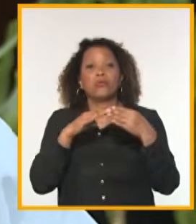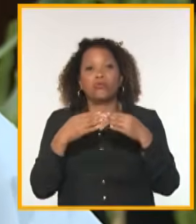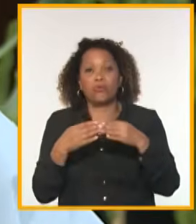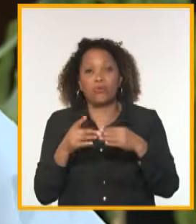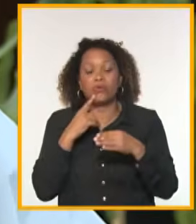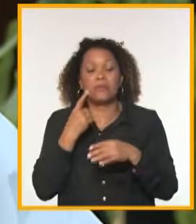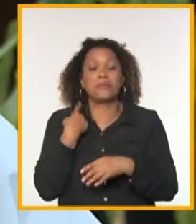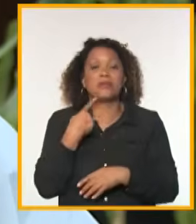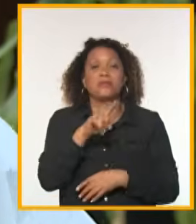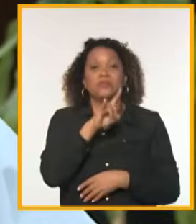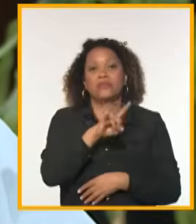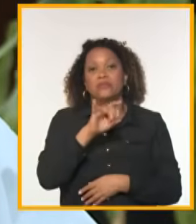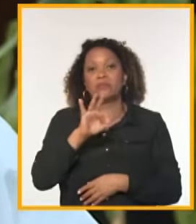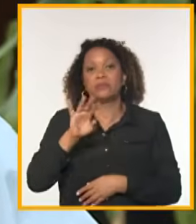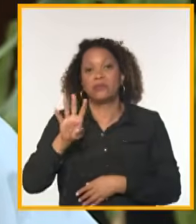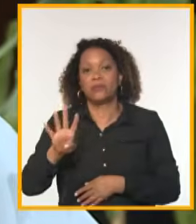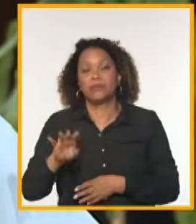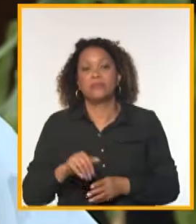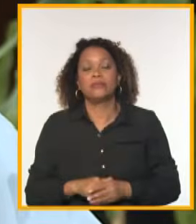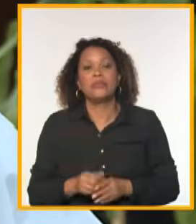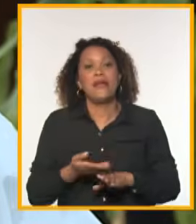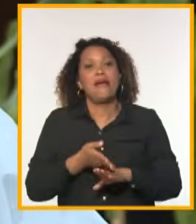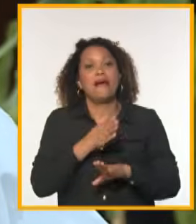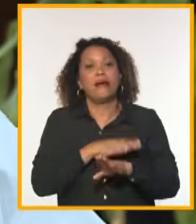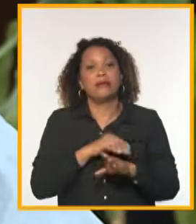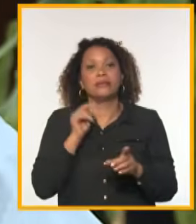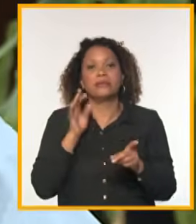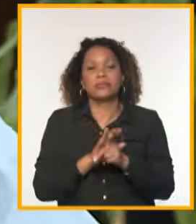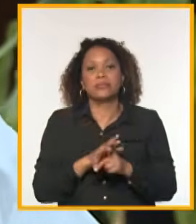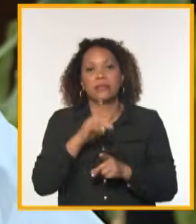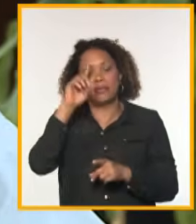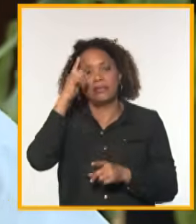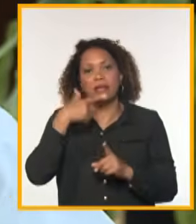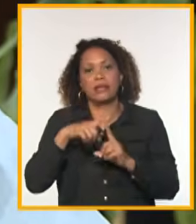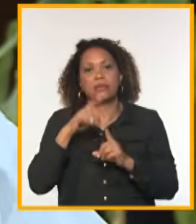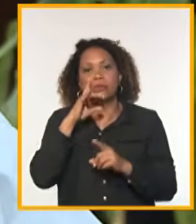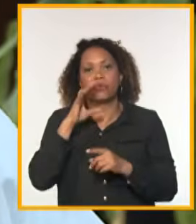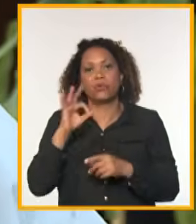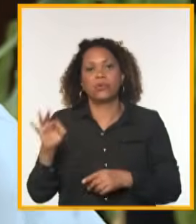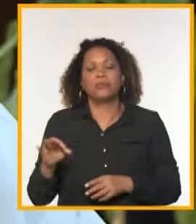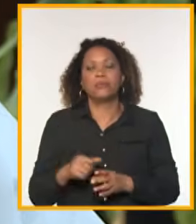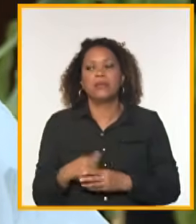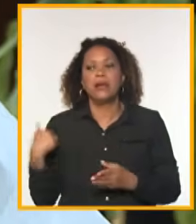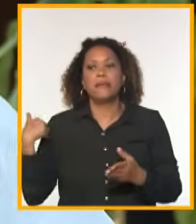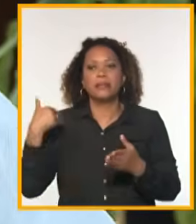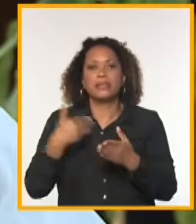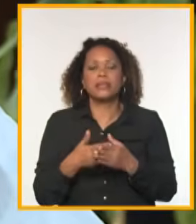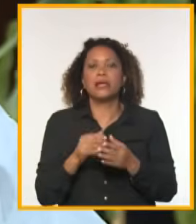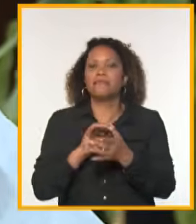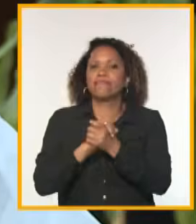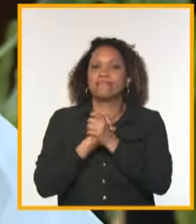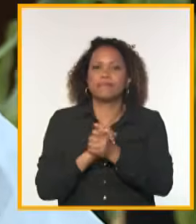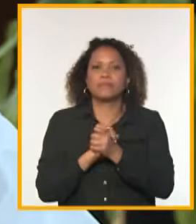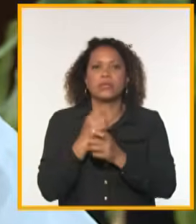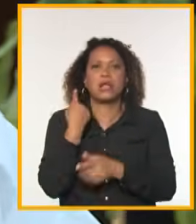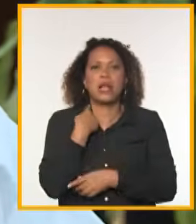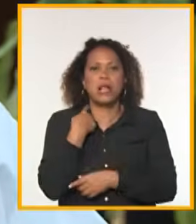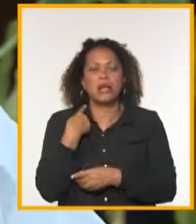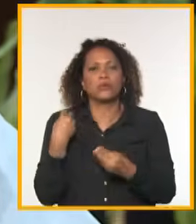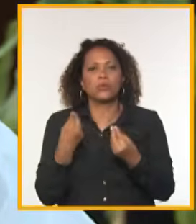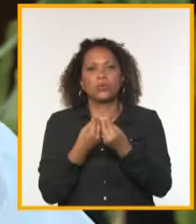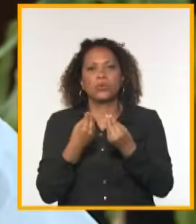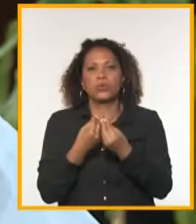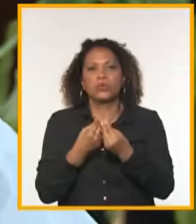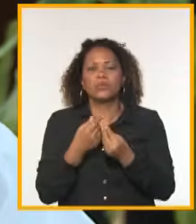84, mucho antes de que él entrara al sanatorio, y hemos mantenido la amistad a través de todo este tiempo. A cada rato